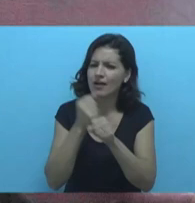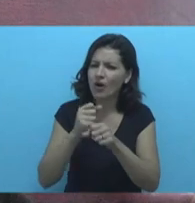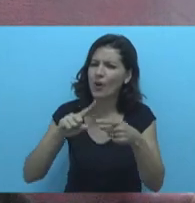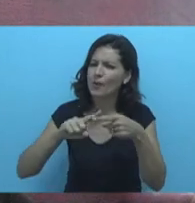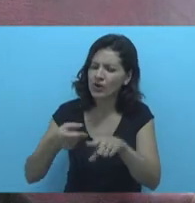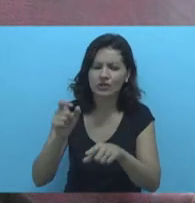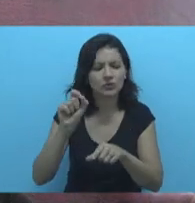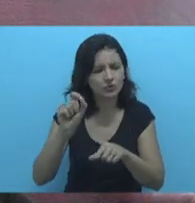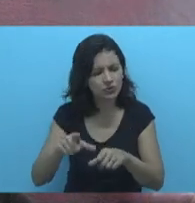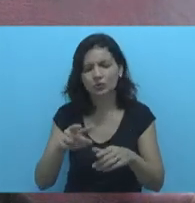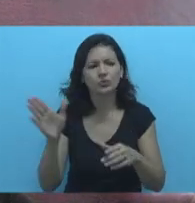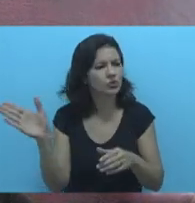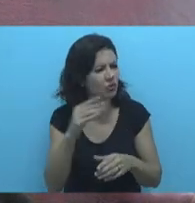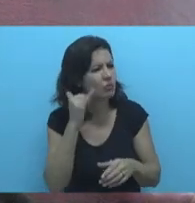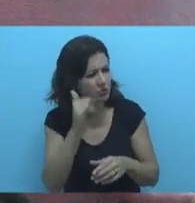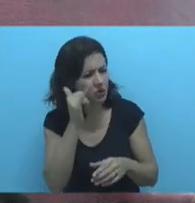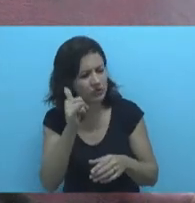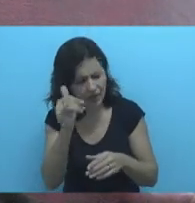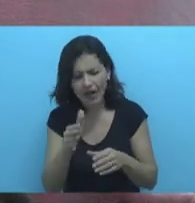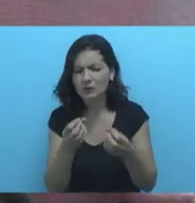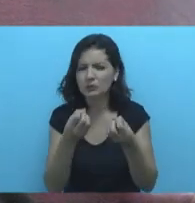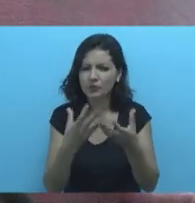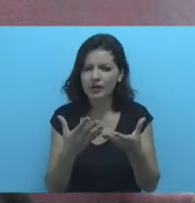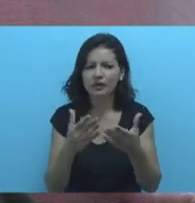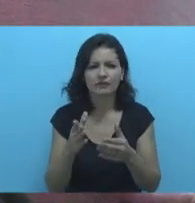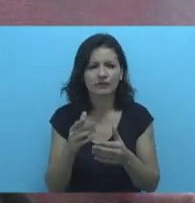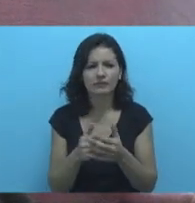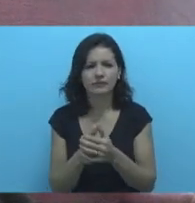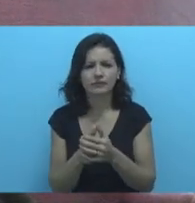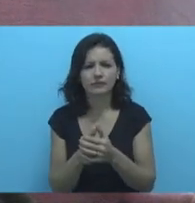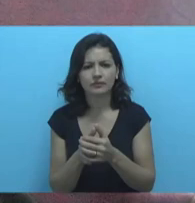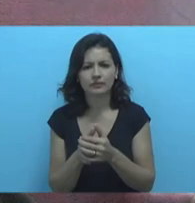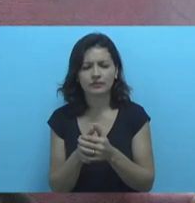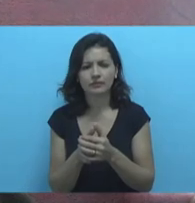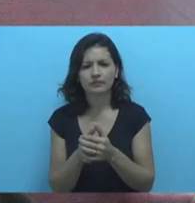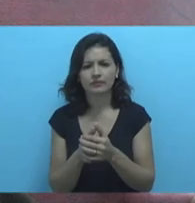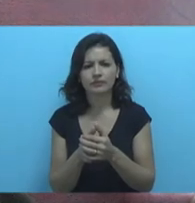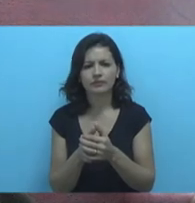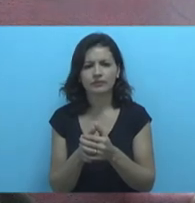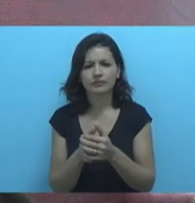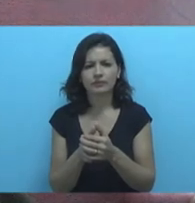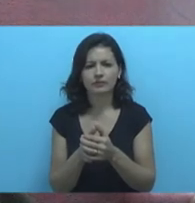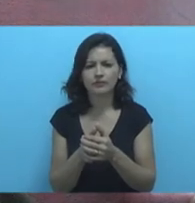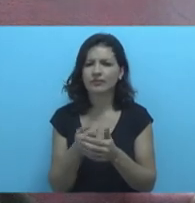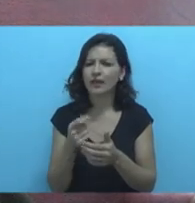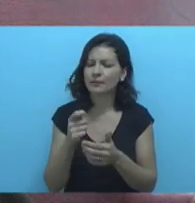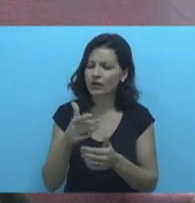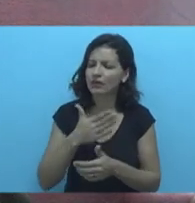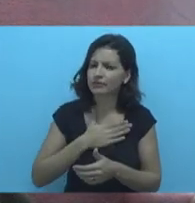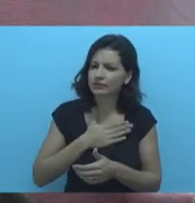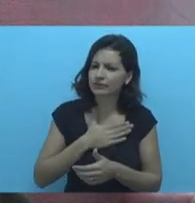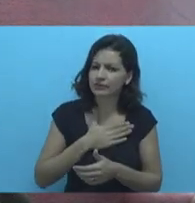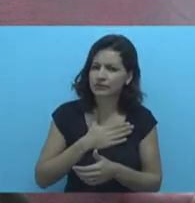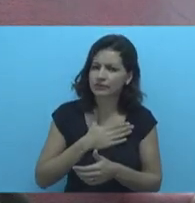han reflejado a lo largo de estos discursos. Y la verdad que siento la orfandad que